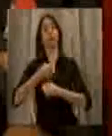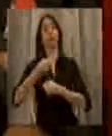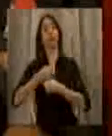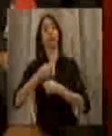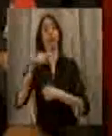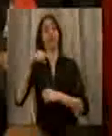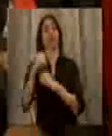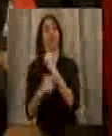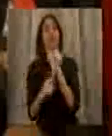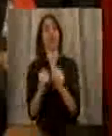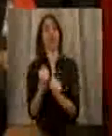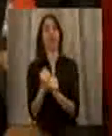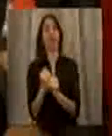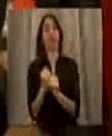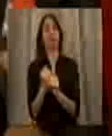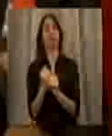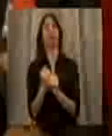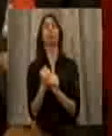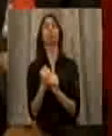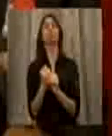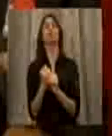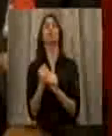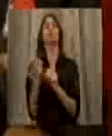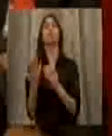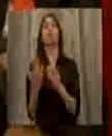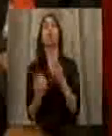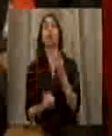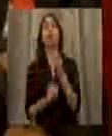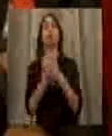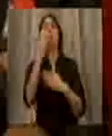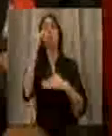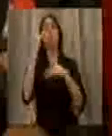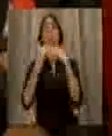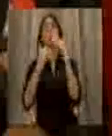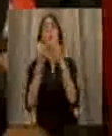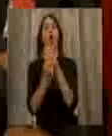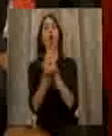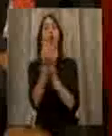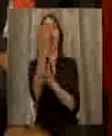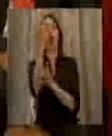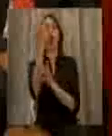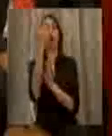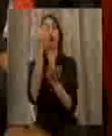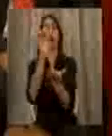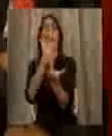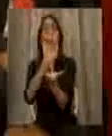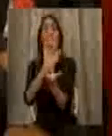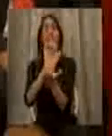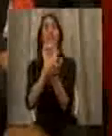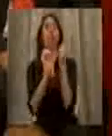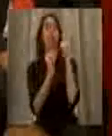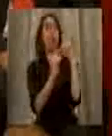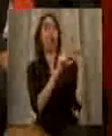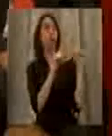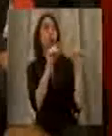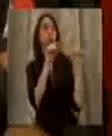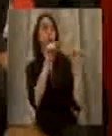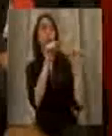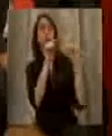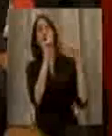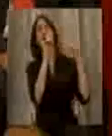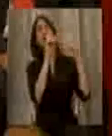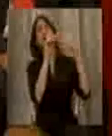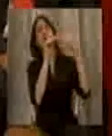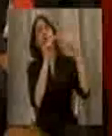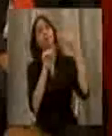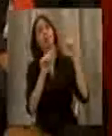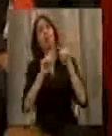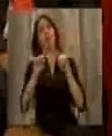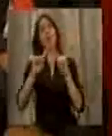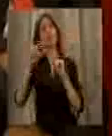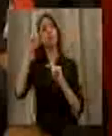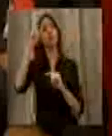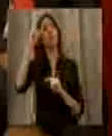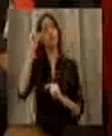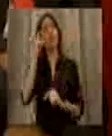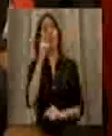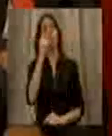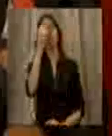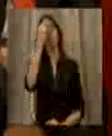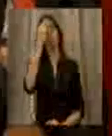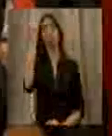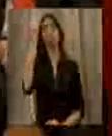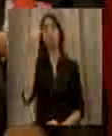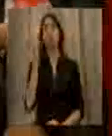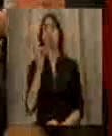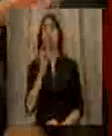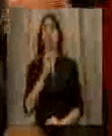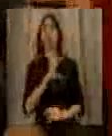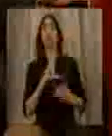año ha sido el área de modernización del Estado. Ahí tenemos muchas iniciativas, pero una que es emblemática,